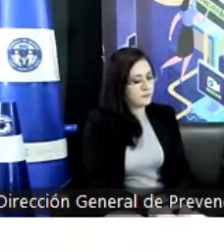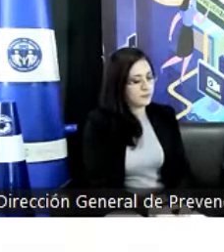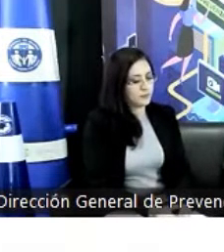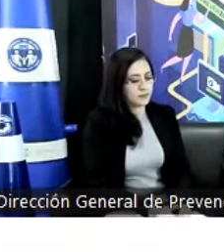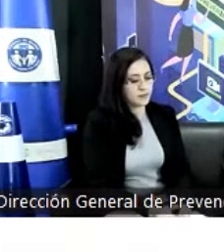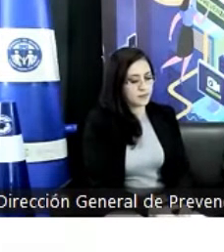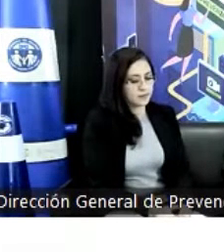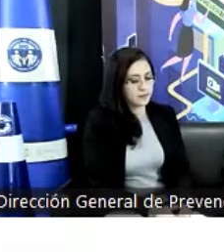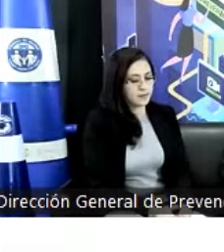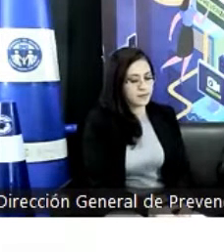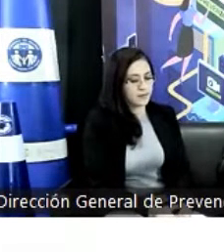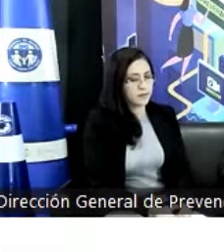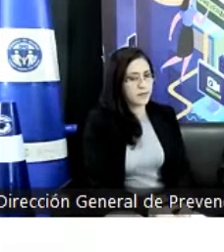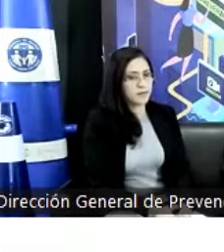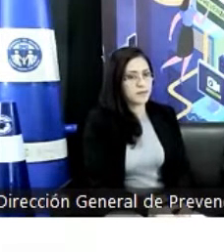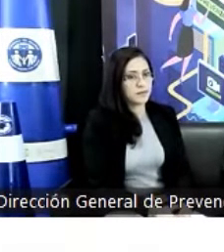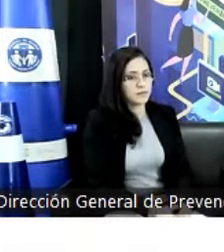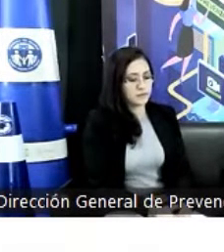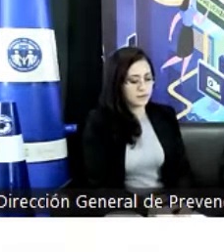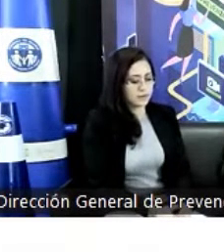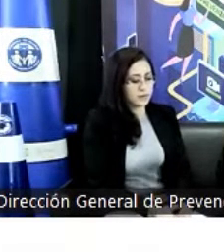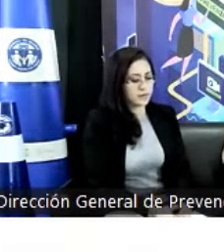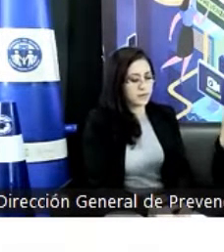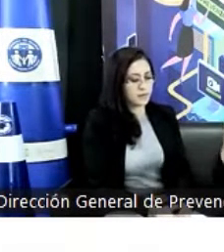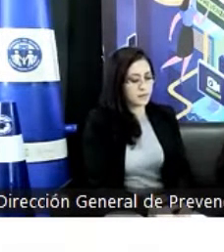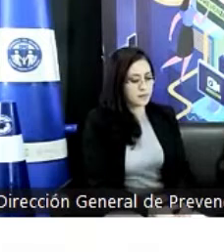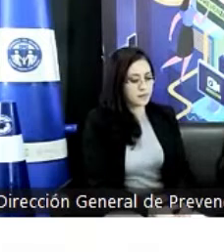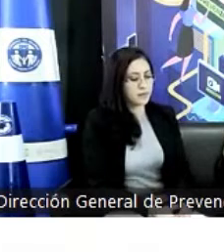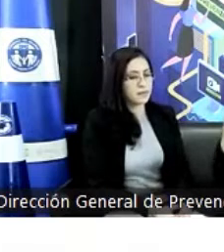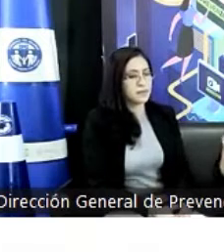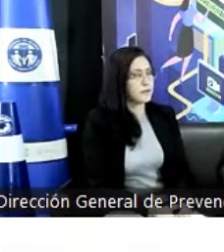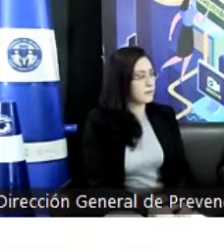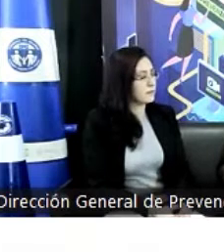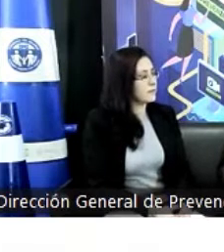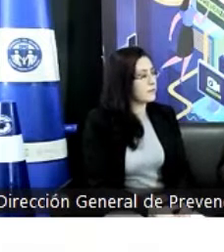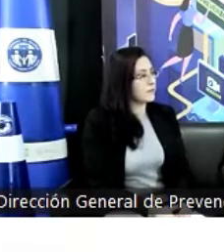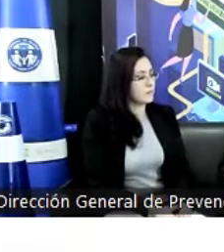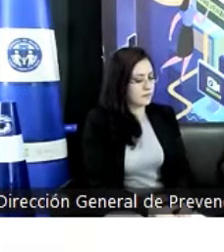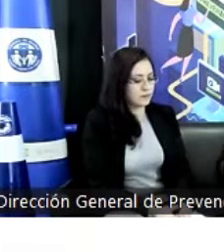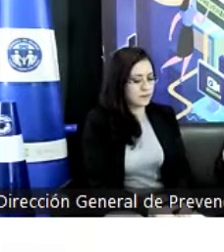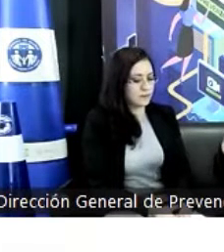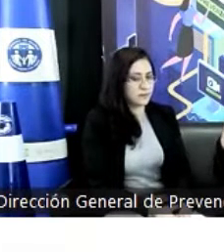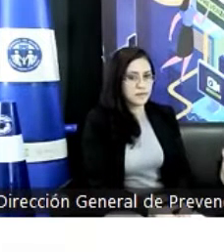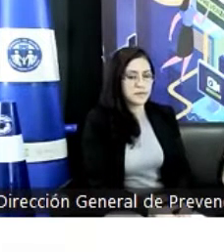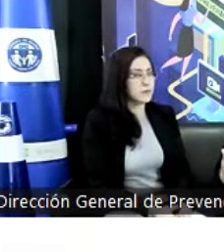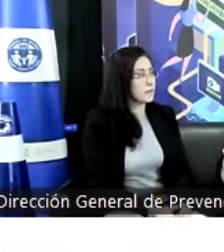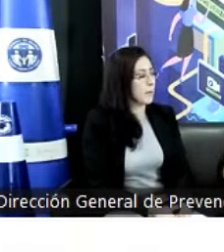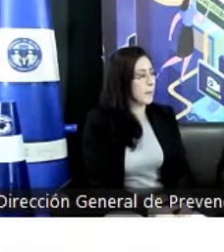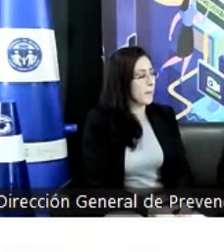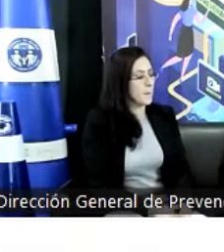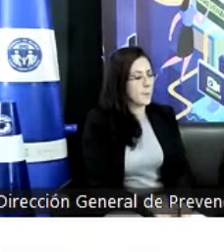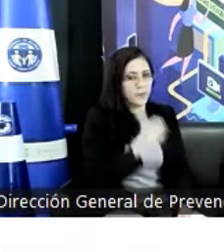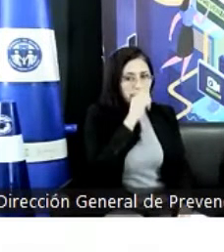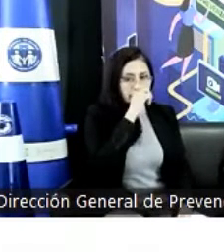social dice que si no consume de todas maneras es candidato a un consejo de